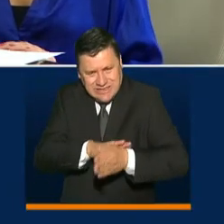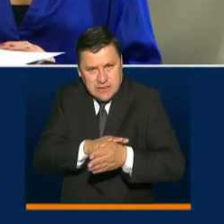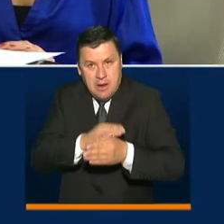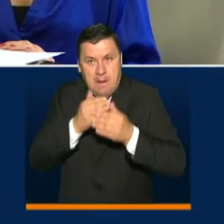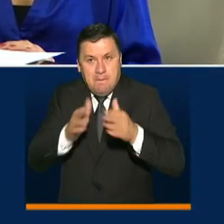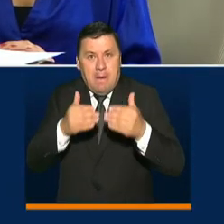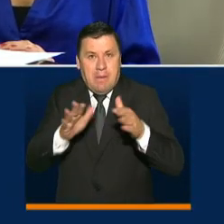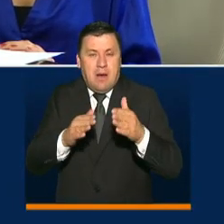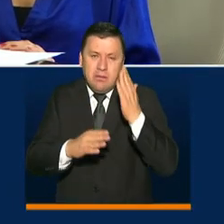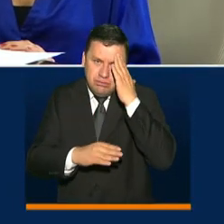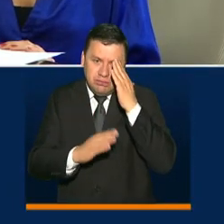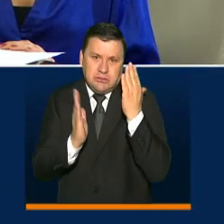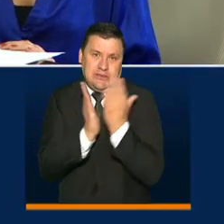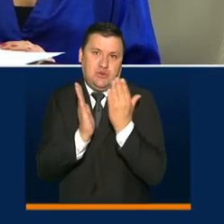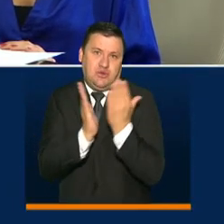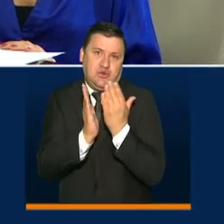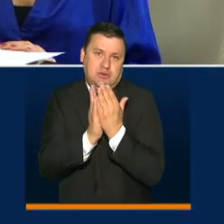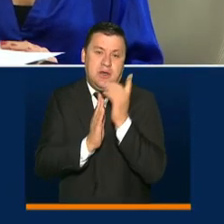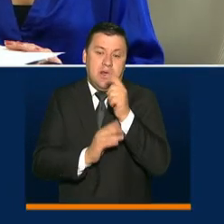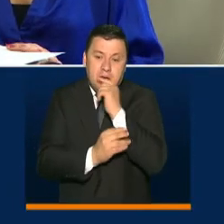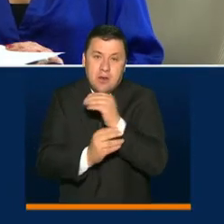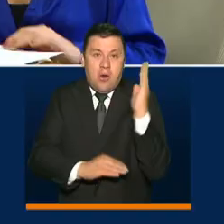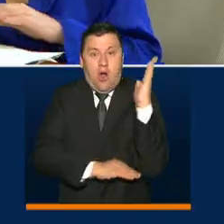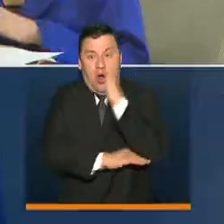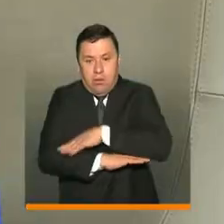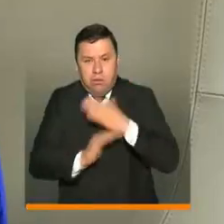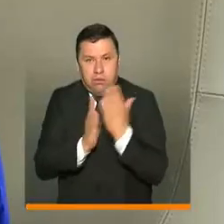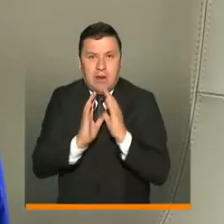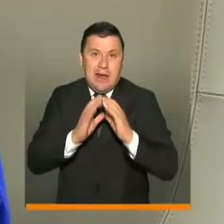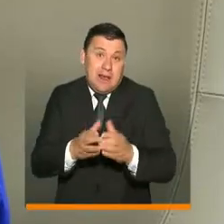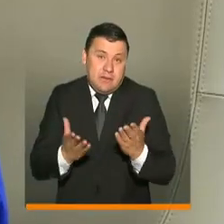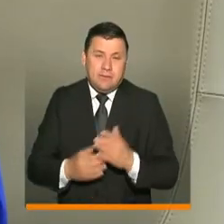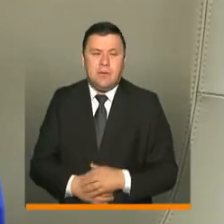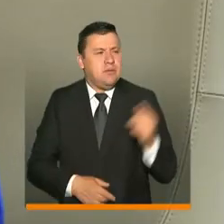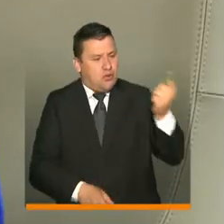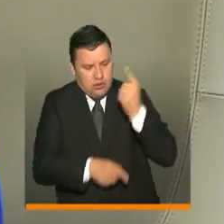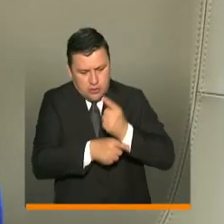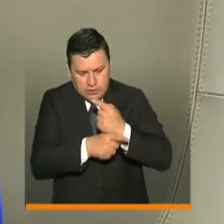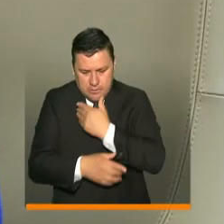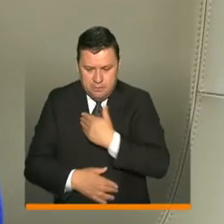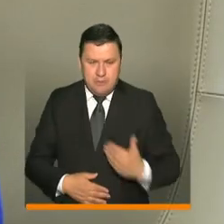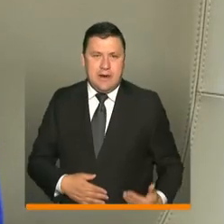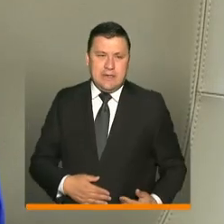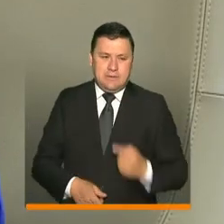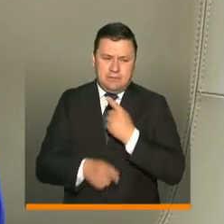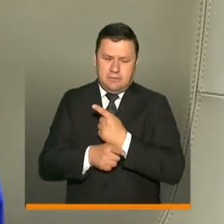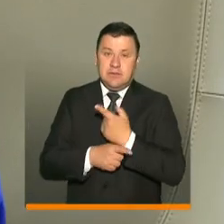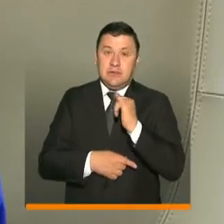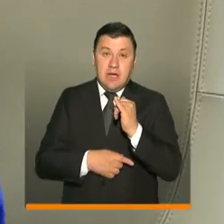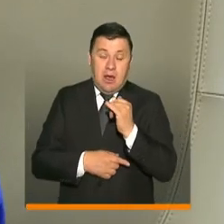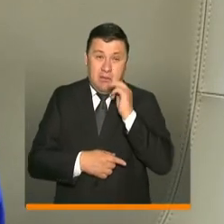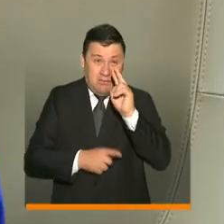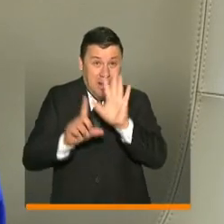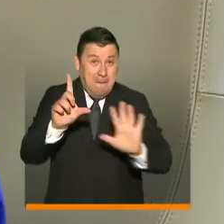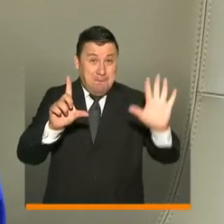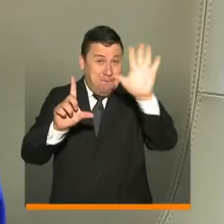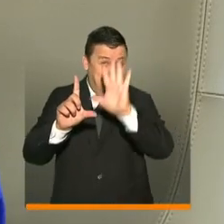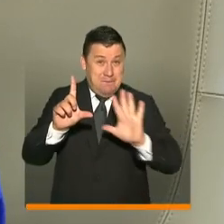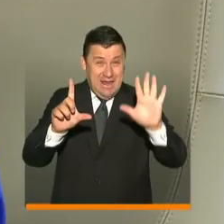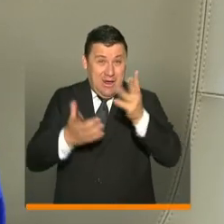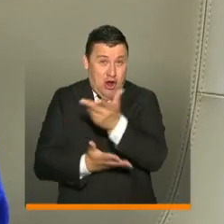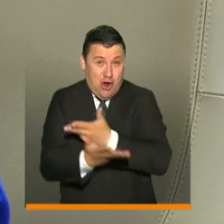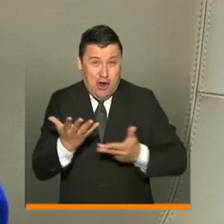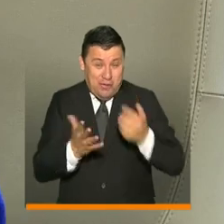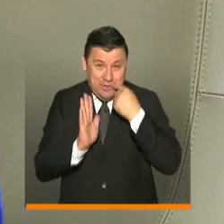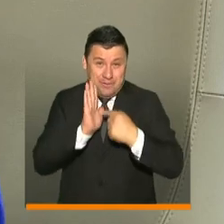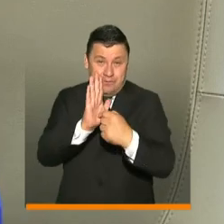cobertura de la jornada única para los niños de nuestro país. Correcto, presidente. Como podíamos apreciar en las imágenes que compartíamos,